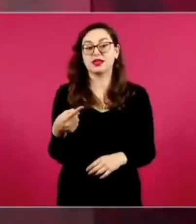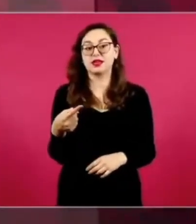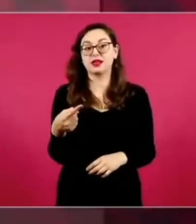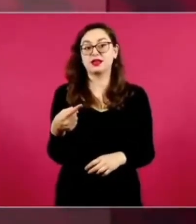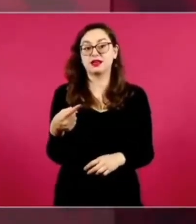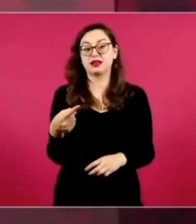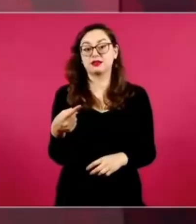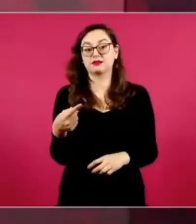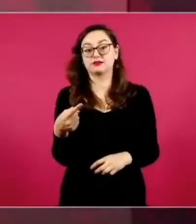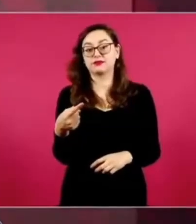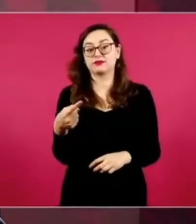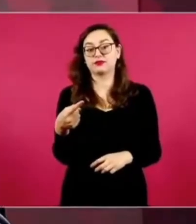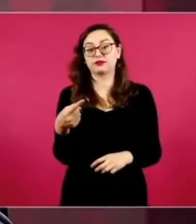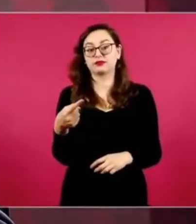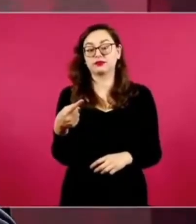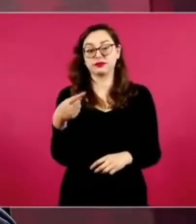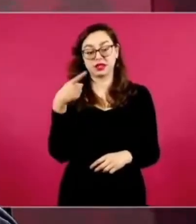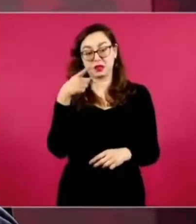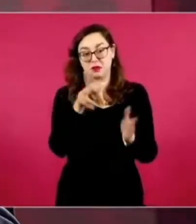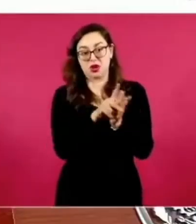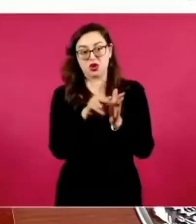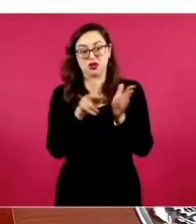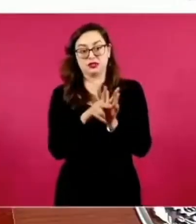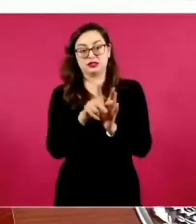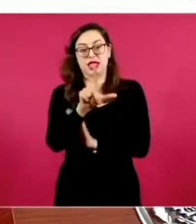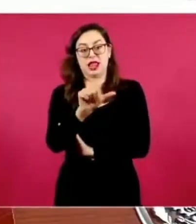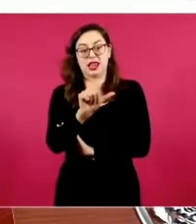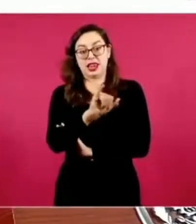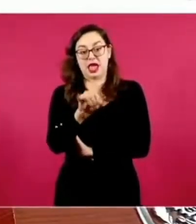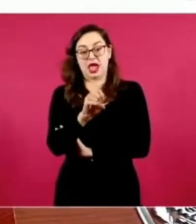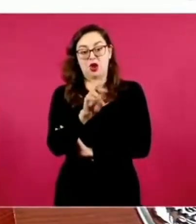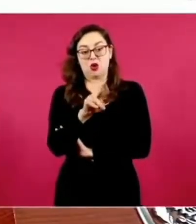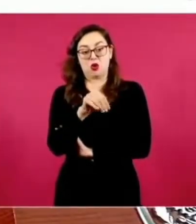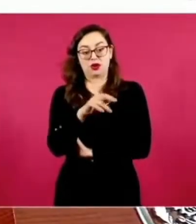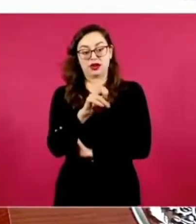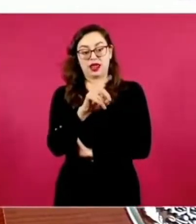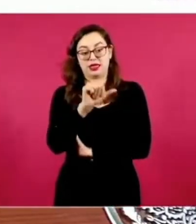un periodista de La Jornada, de un gran periódico, aquí lo comenté,